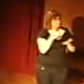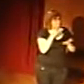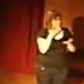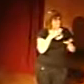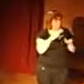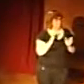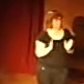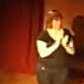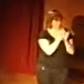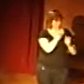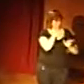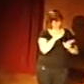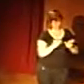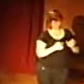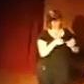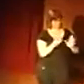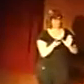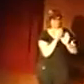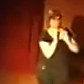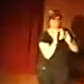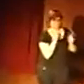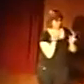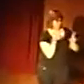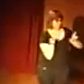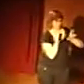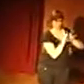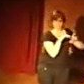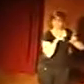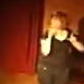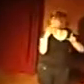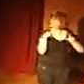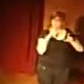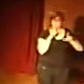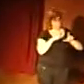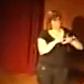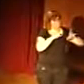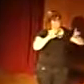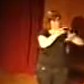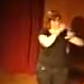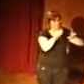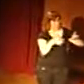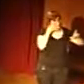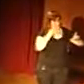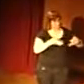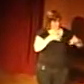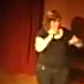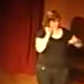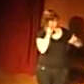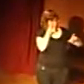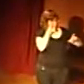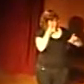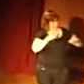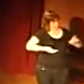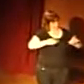estar Este es el único cuadro que les he traído con Marco el marco original Para que vean ustedes la importancia y la fastuosidad con que se